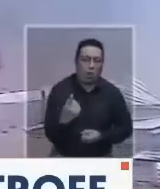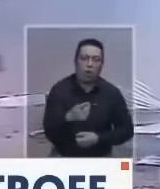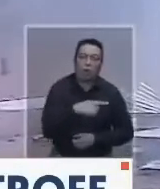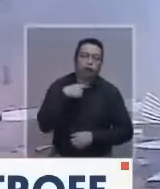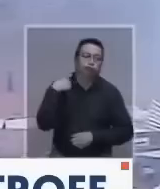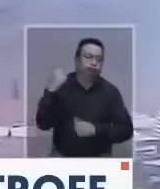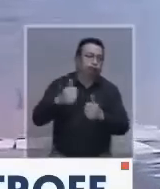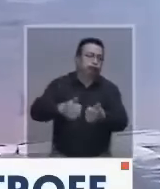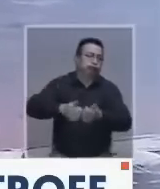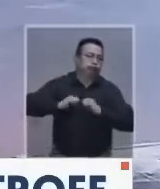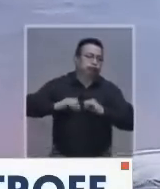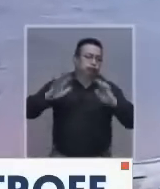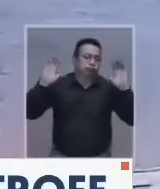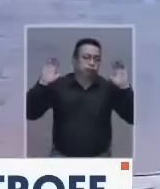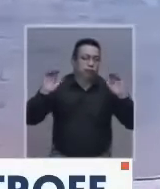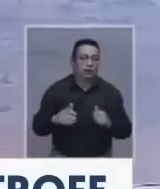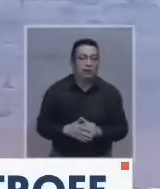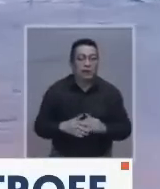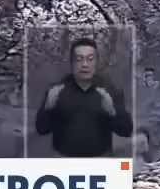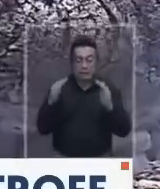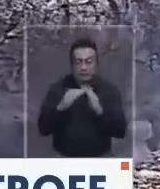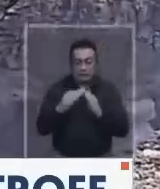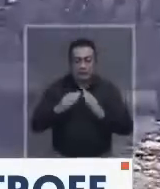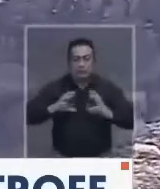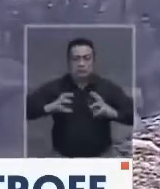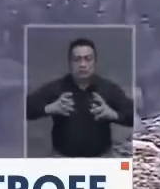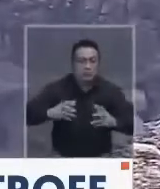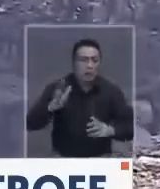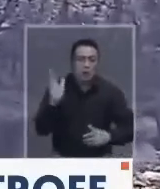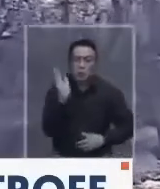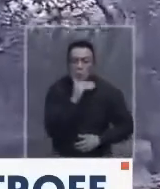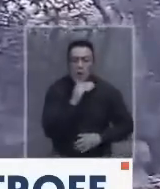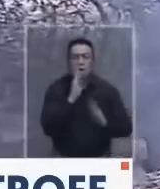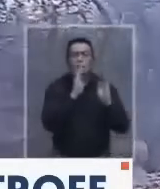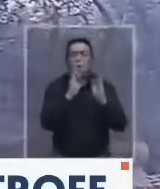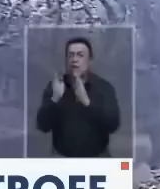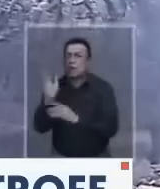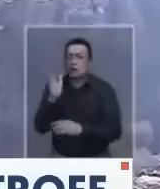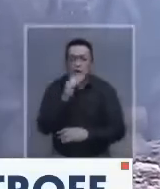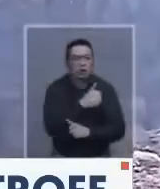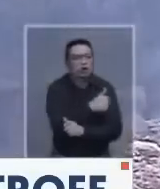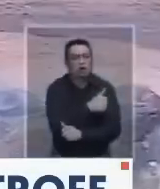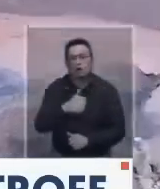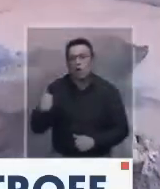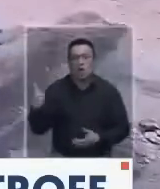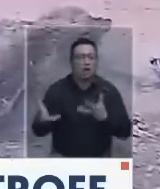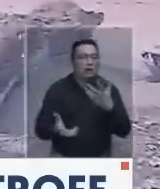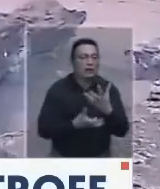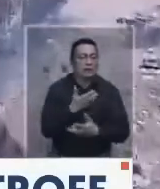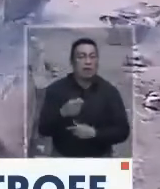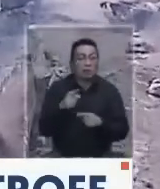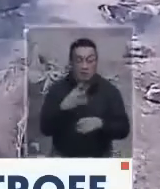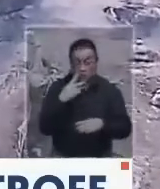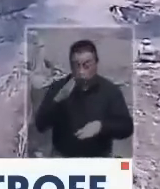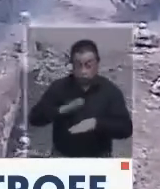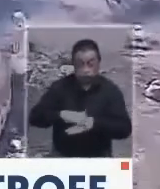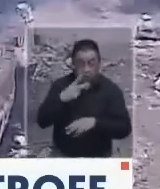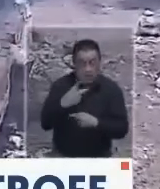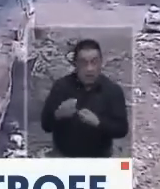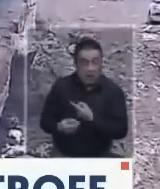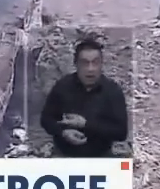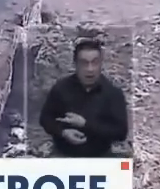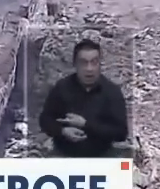no era capaz ya no hay casa ni maquinaria bodegas todo quemado Esto está Ardiendo mira con llama